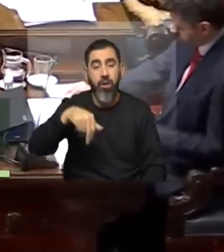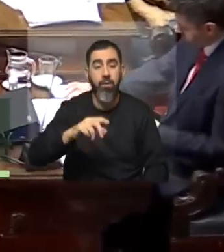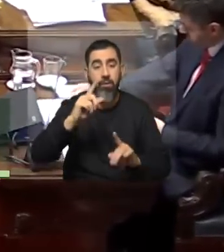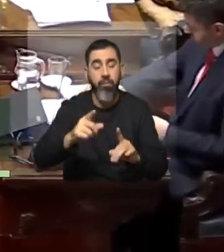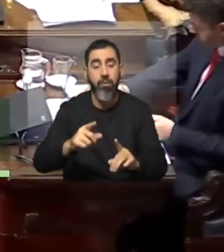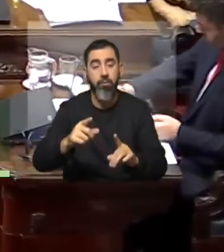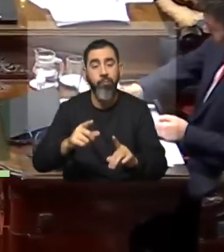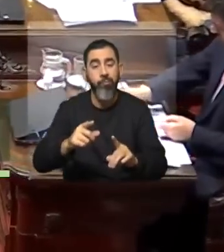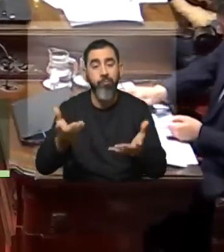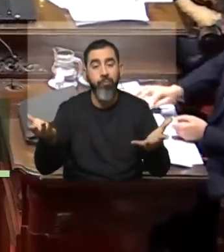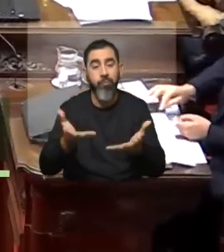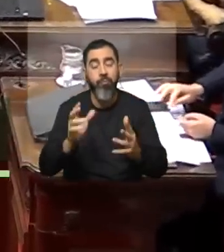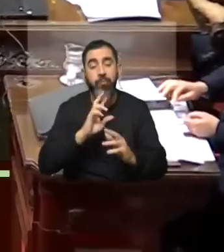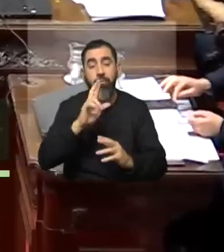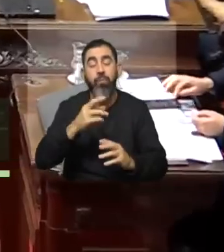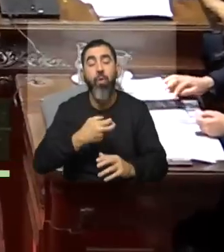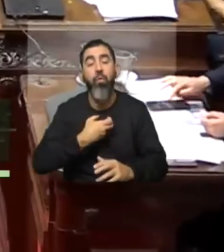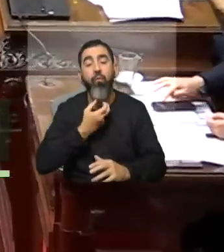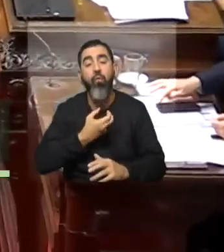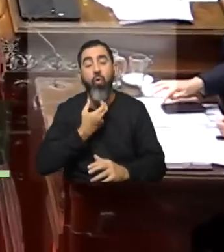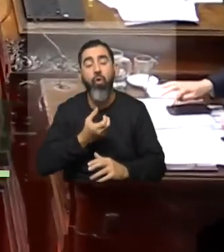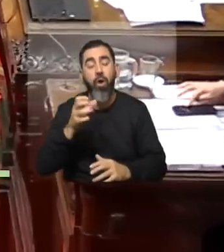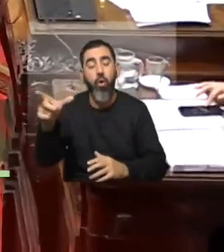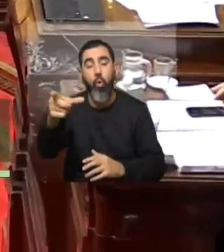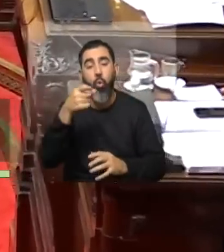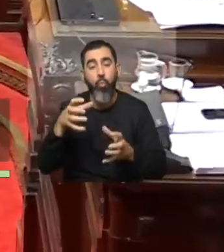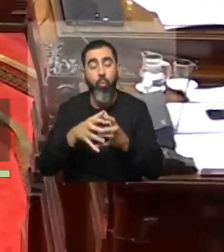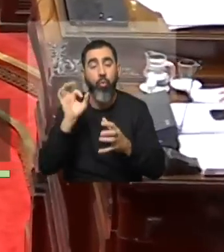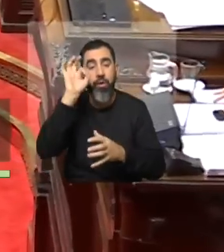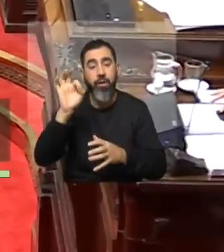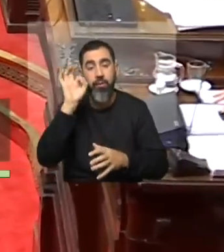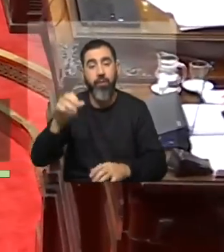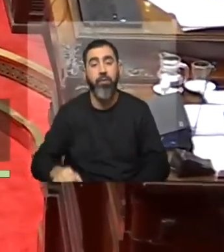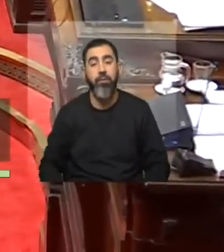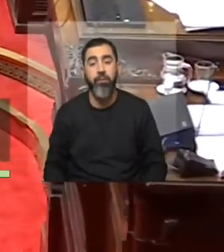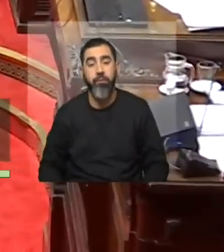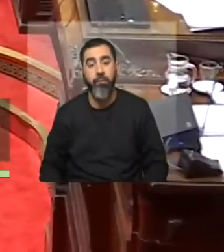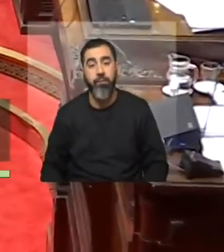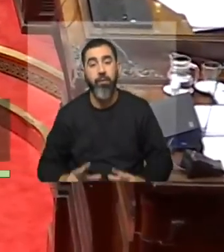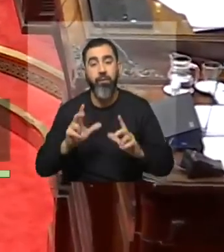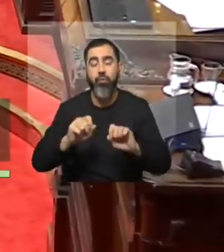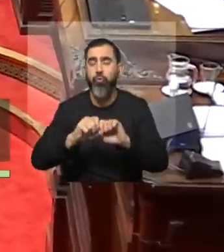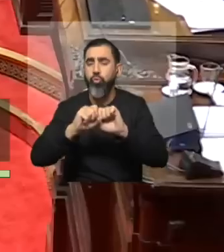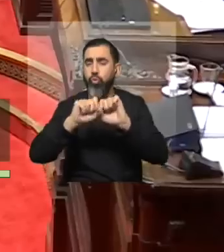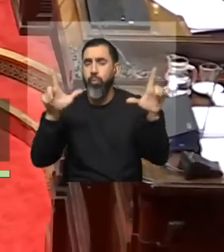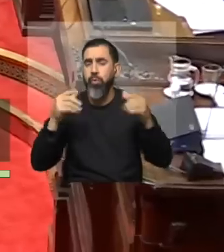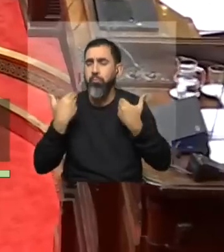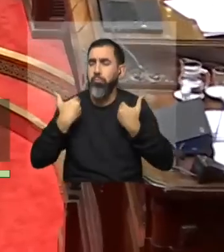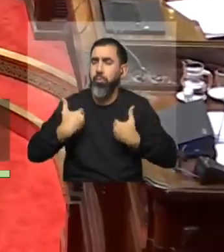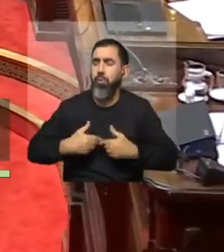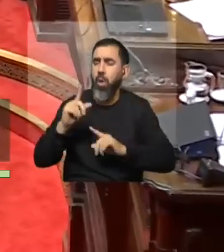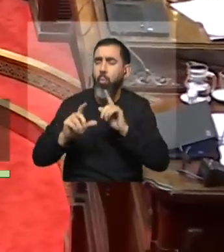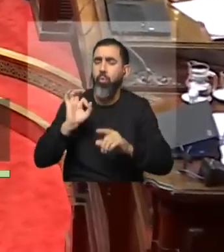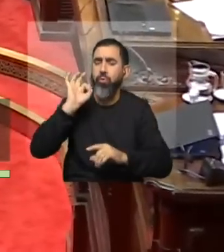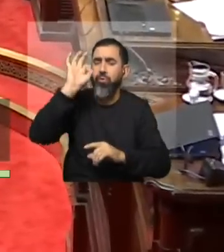por, en este momento, por el senador comunista Andrade, quien manifiesta su sorpresa por la posición de algunos